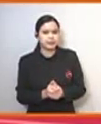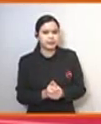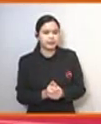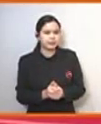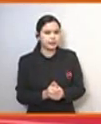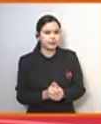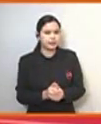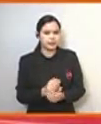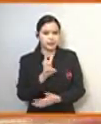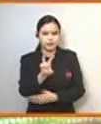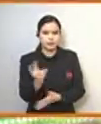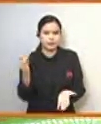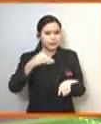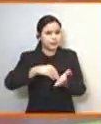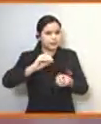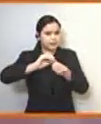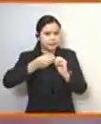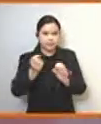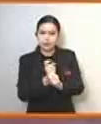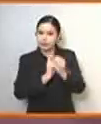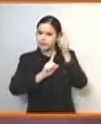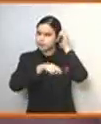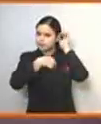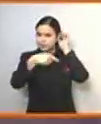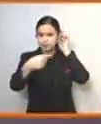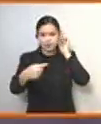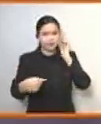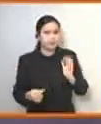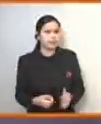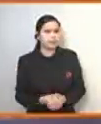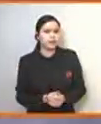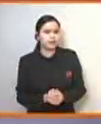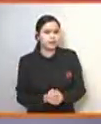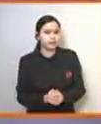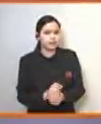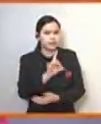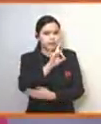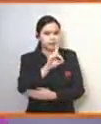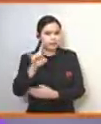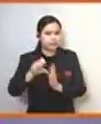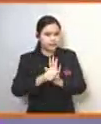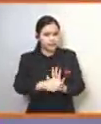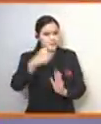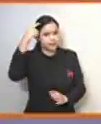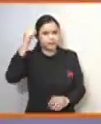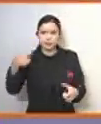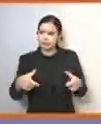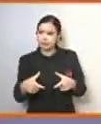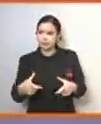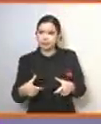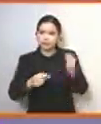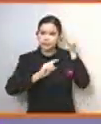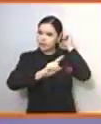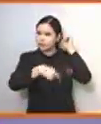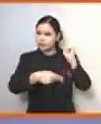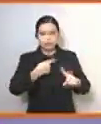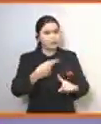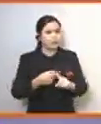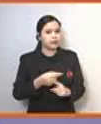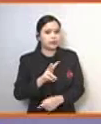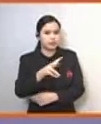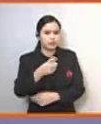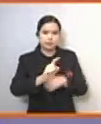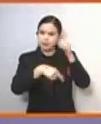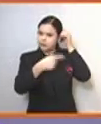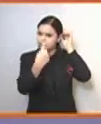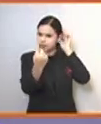porque este es el 6, repito con mucho gusto, el número ganador para la diaria es el 88 con su símbolo de sueños platos, para Multi X es